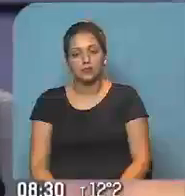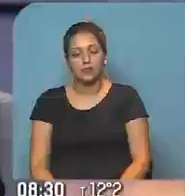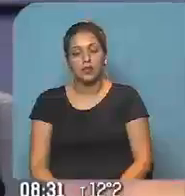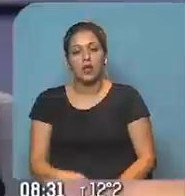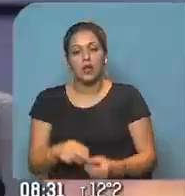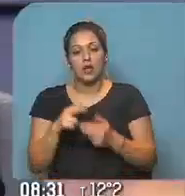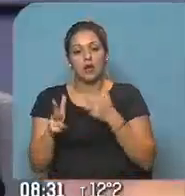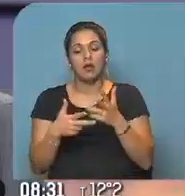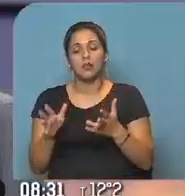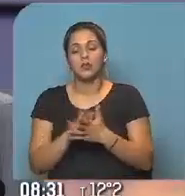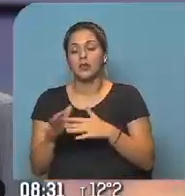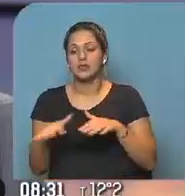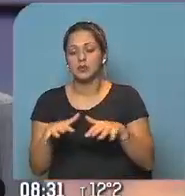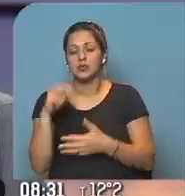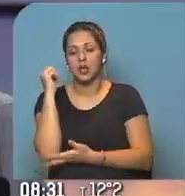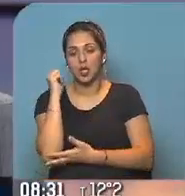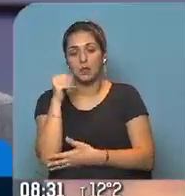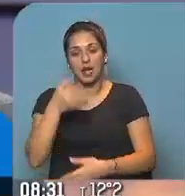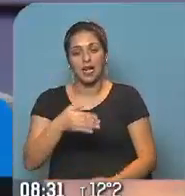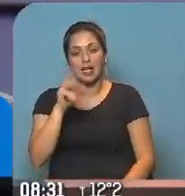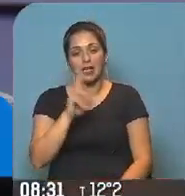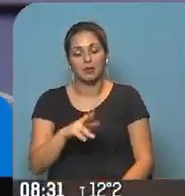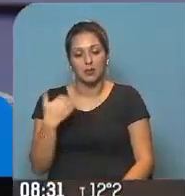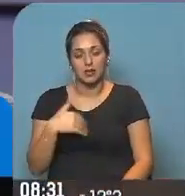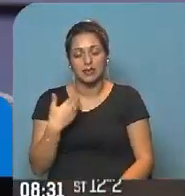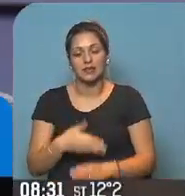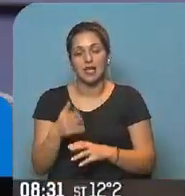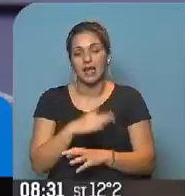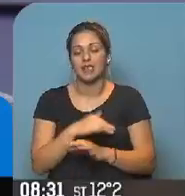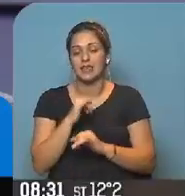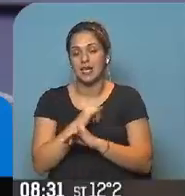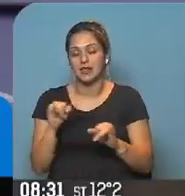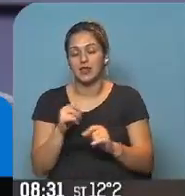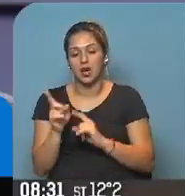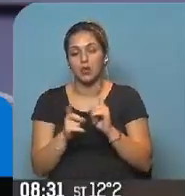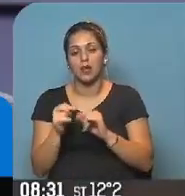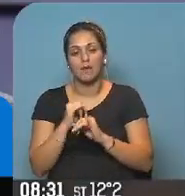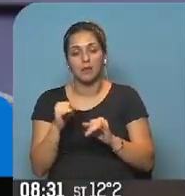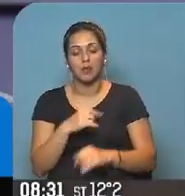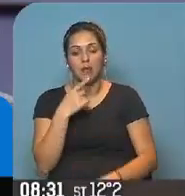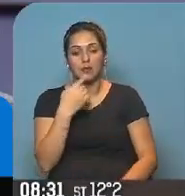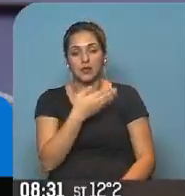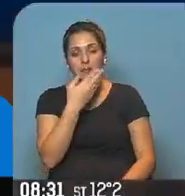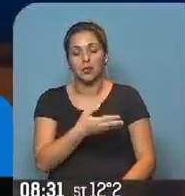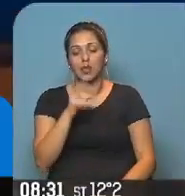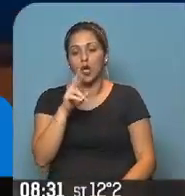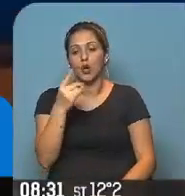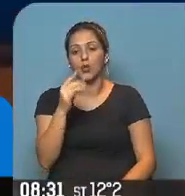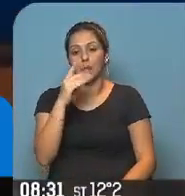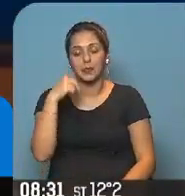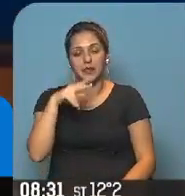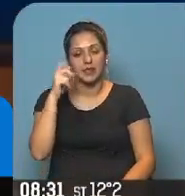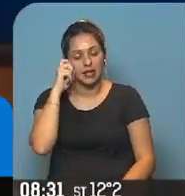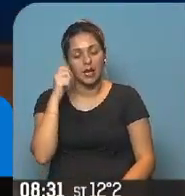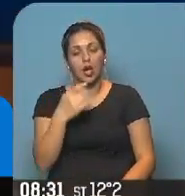Ocupamos de la situación económica en la República Argentina. Recién Juan le brindaba algunos datos que ya le vamos a estar consultando a Héctor Rubini, economista, Universidad del